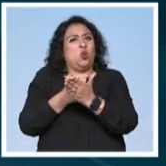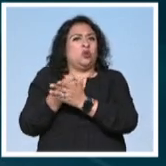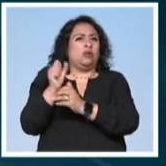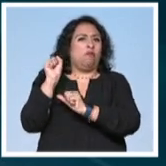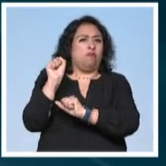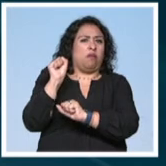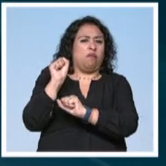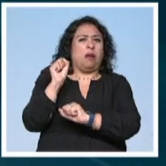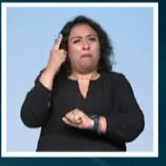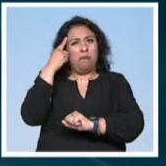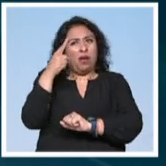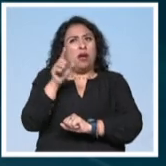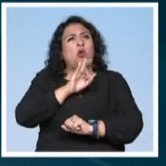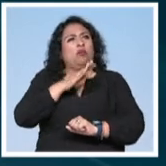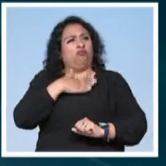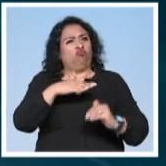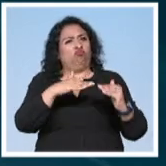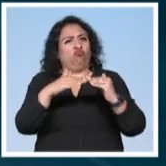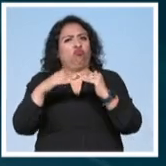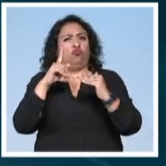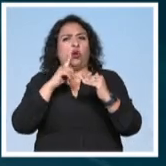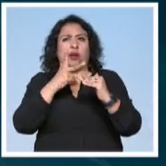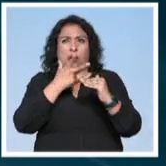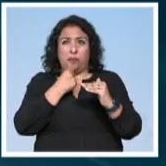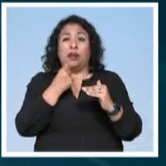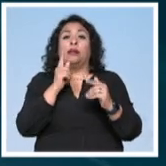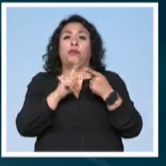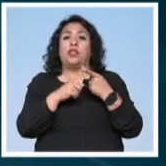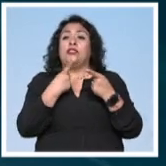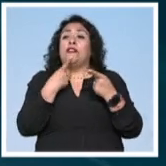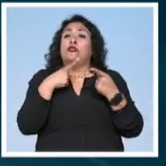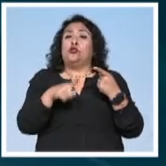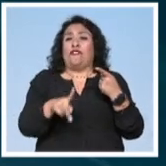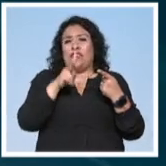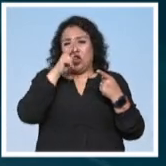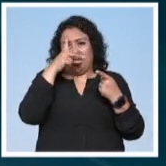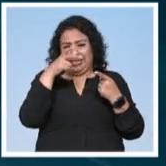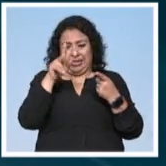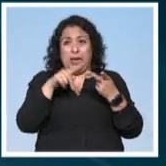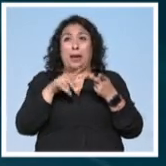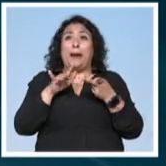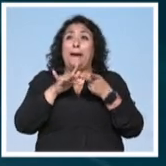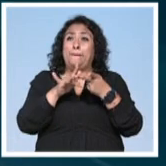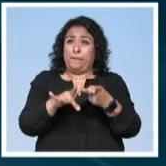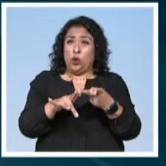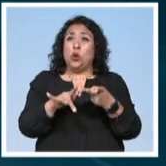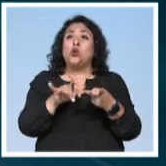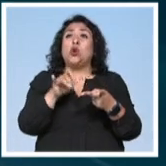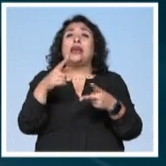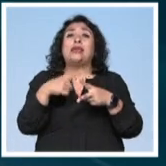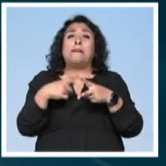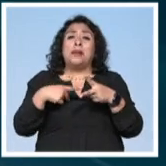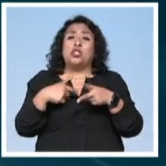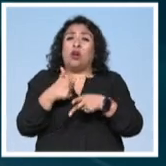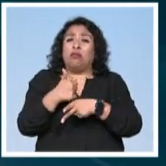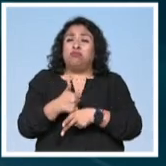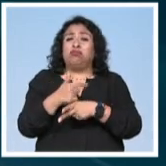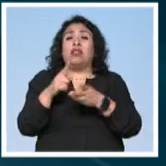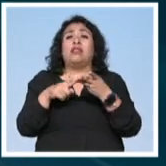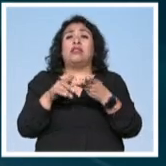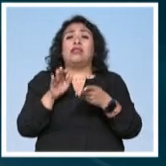feminista para alcanzar la equidad de género, que es denunciar la violencia de género, apoyo irrestricto a las víctimas, defender